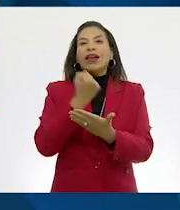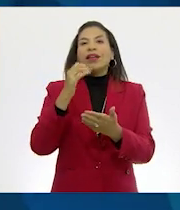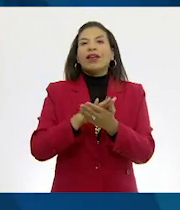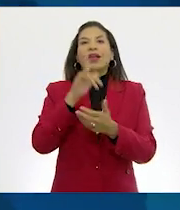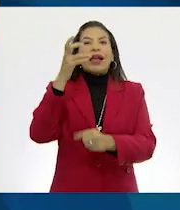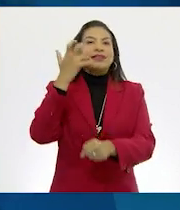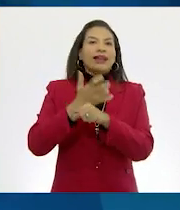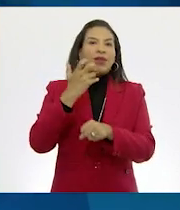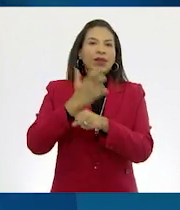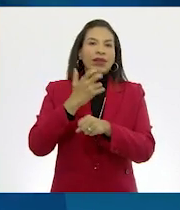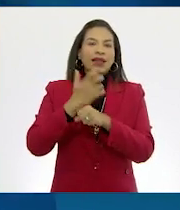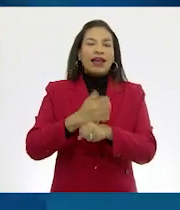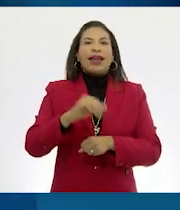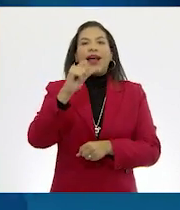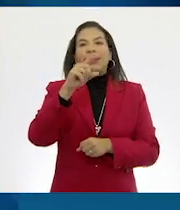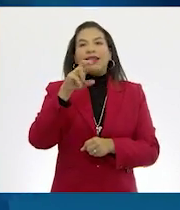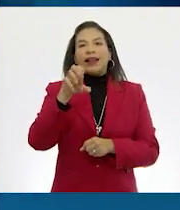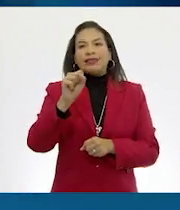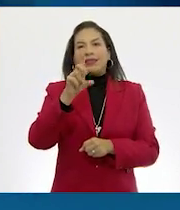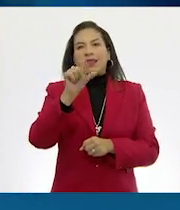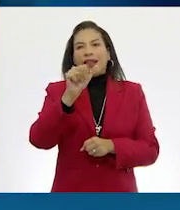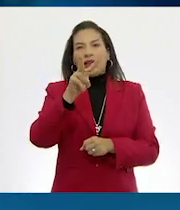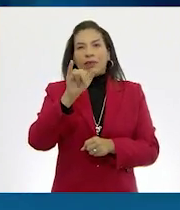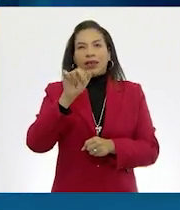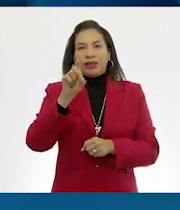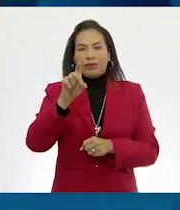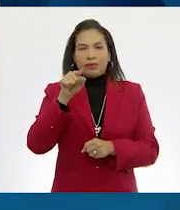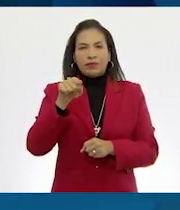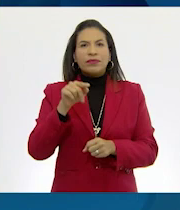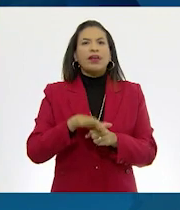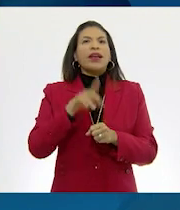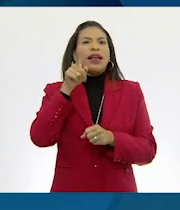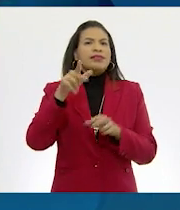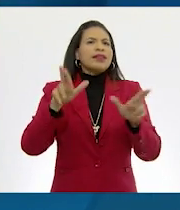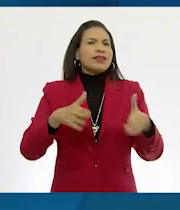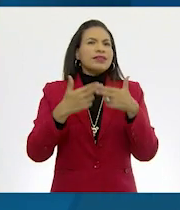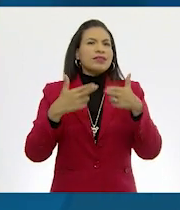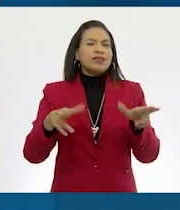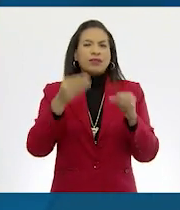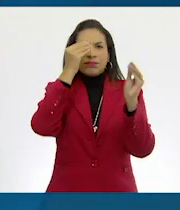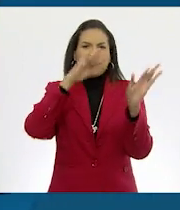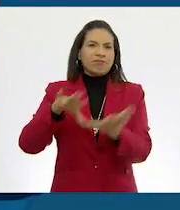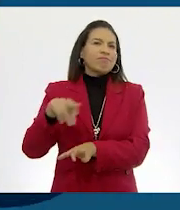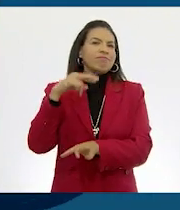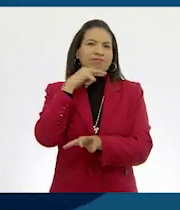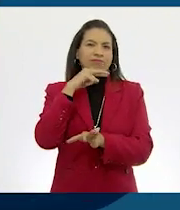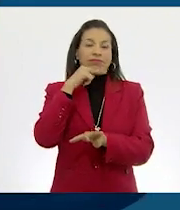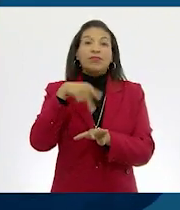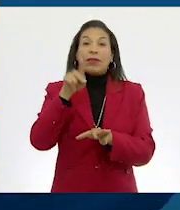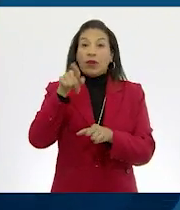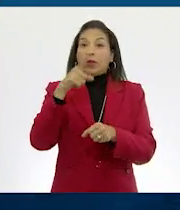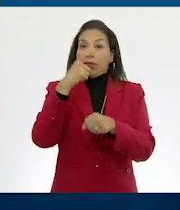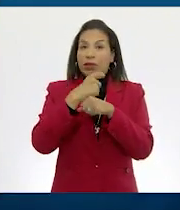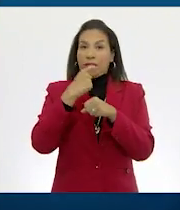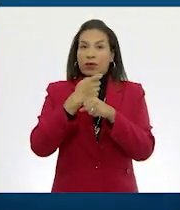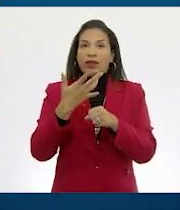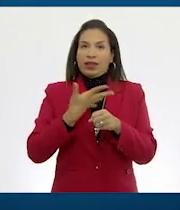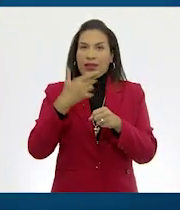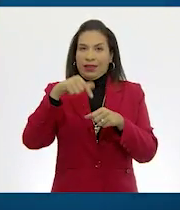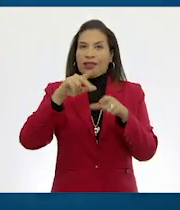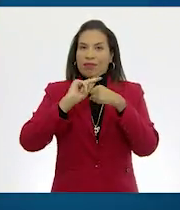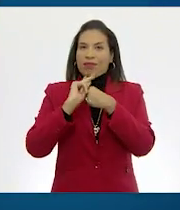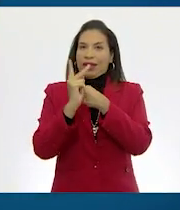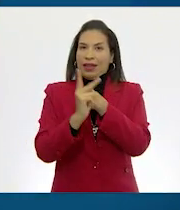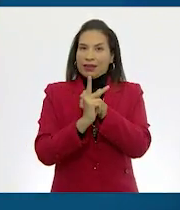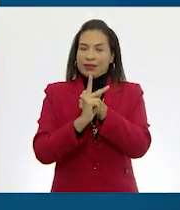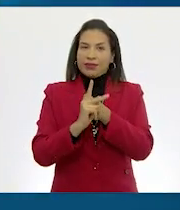el estadounidense Andrés David Bradburn. Este himno fue olvidado pronto, pero fue el primero que tuvo nuestro